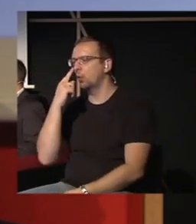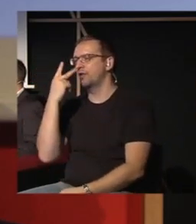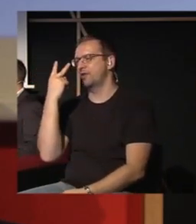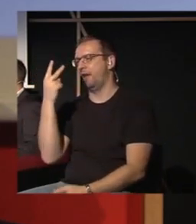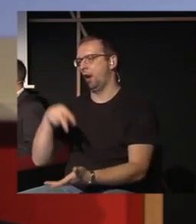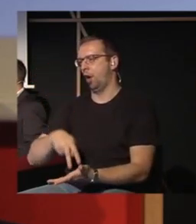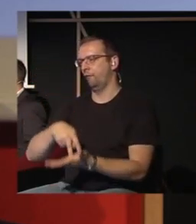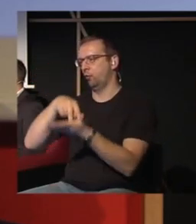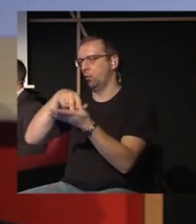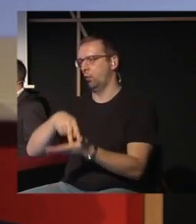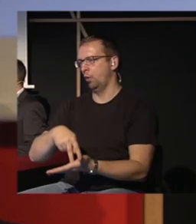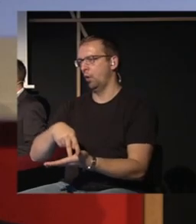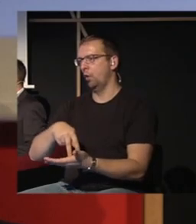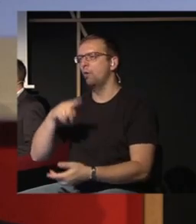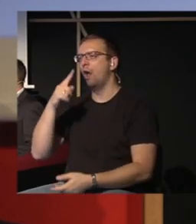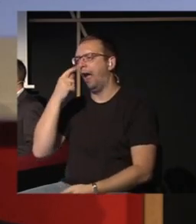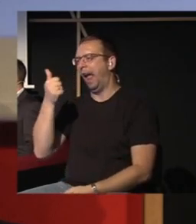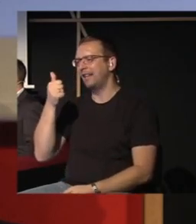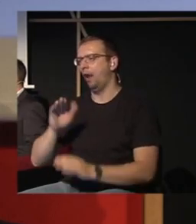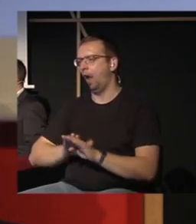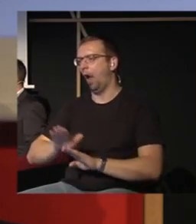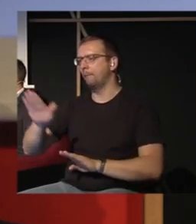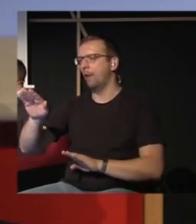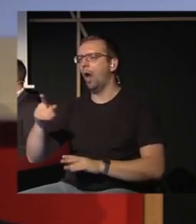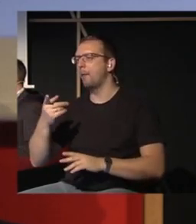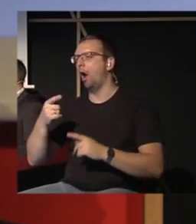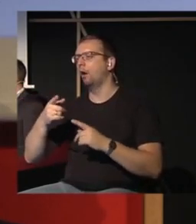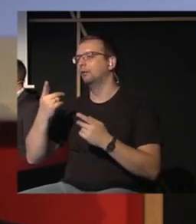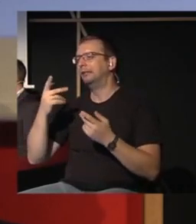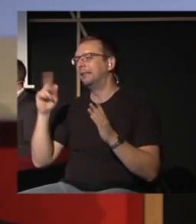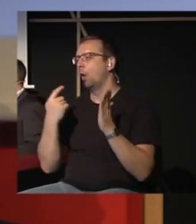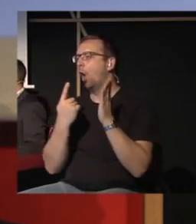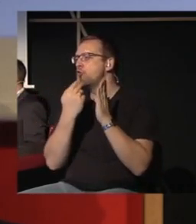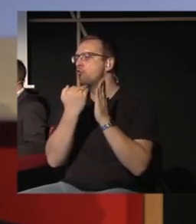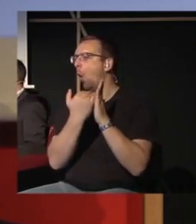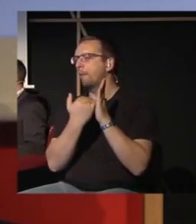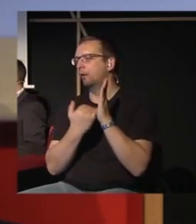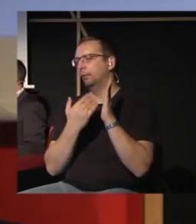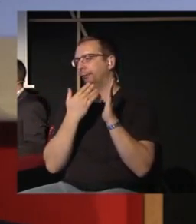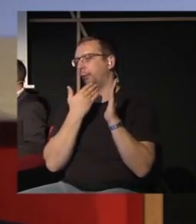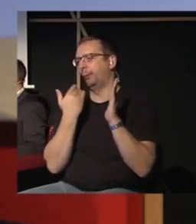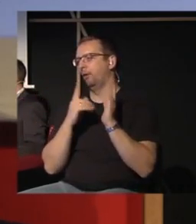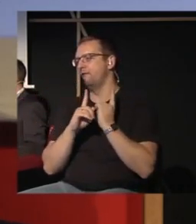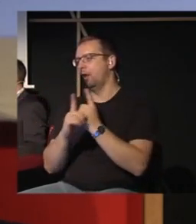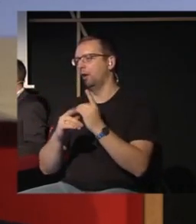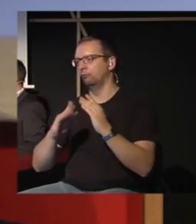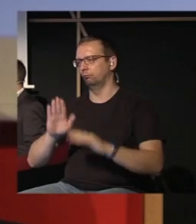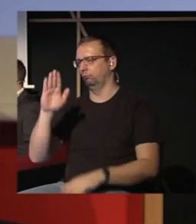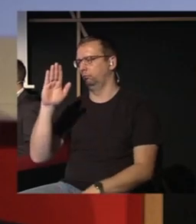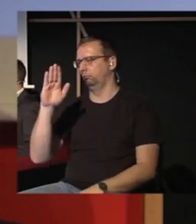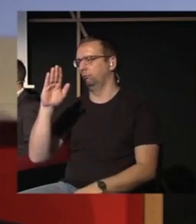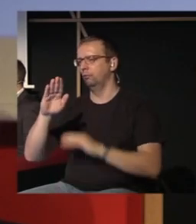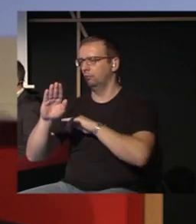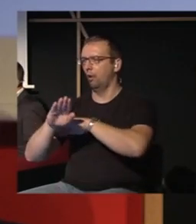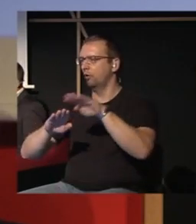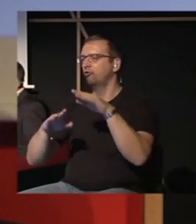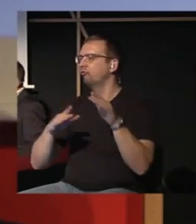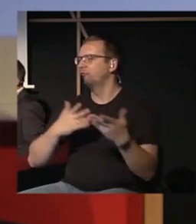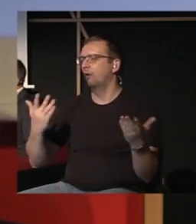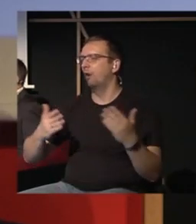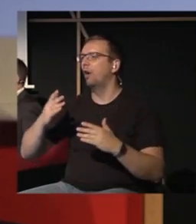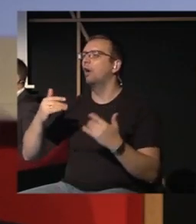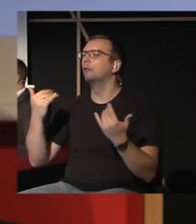vigente. Pero gracias a, durante estos dos años hemos hecho muchas reformas, como creación de rampas,